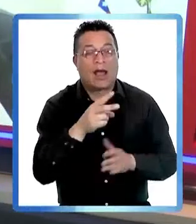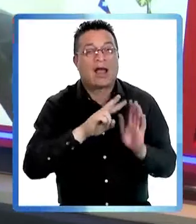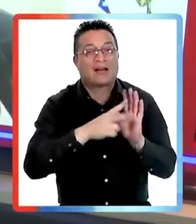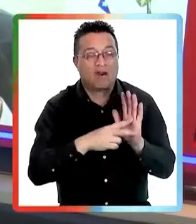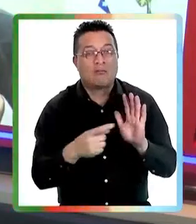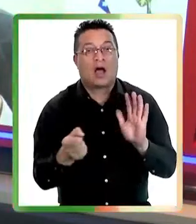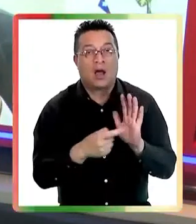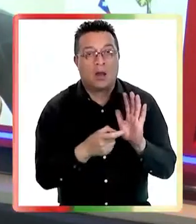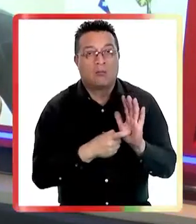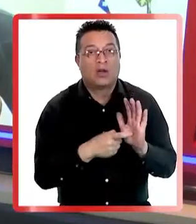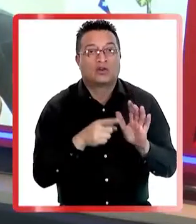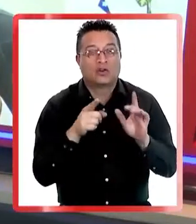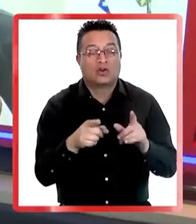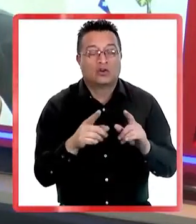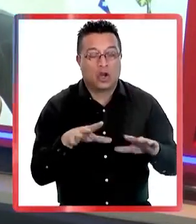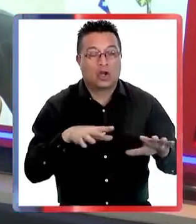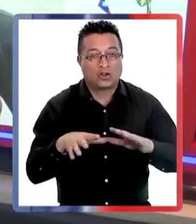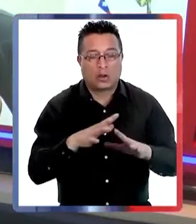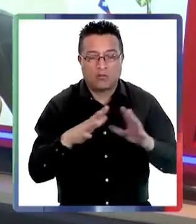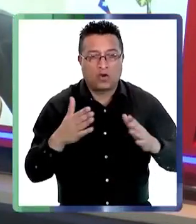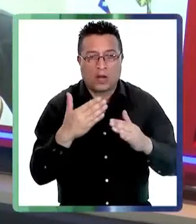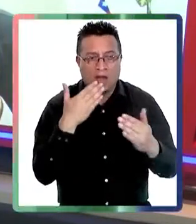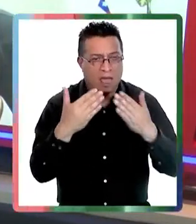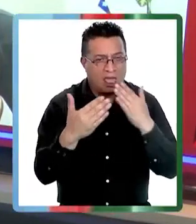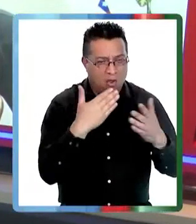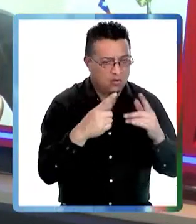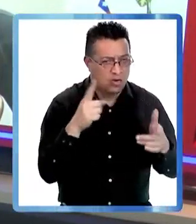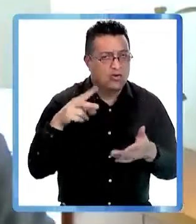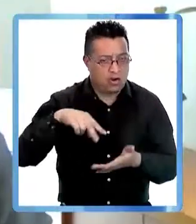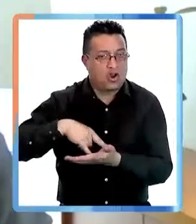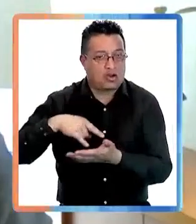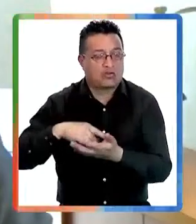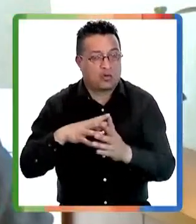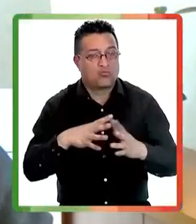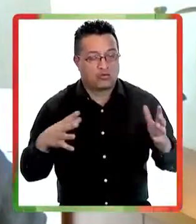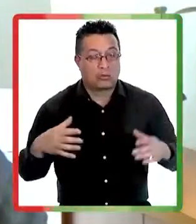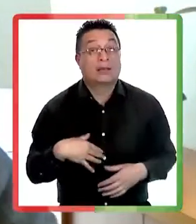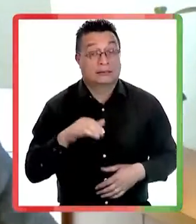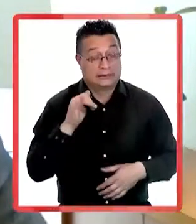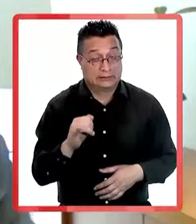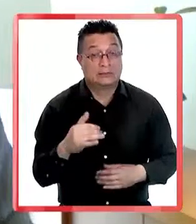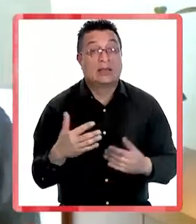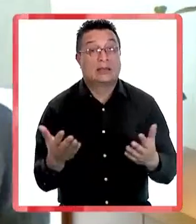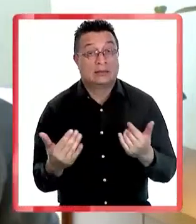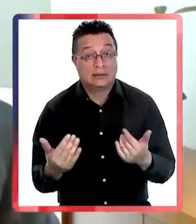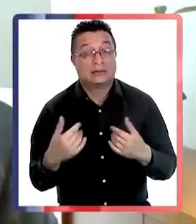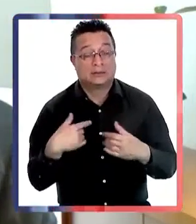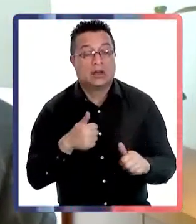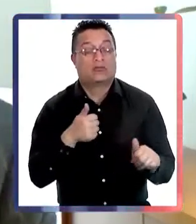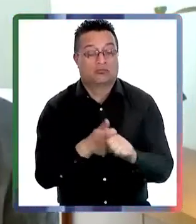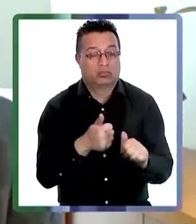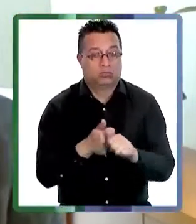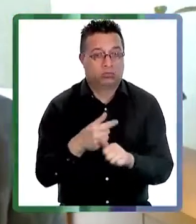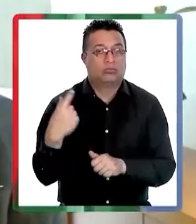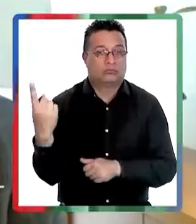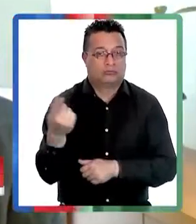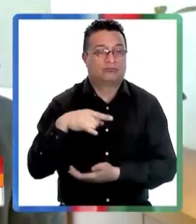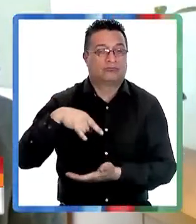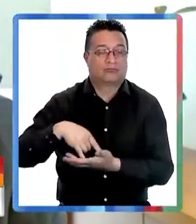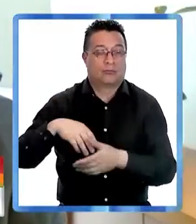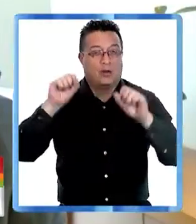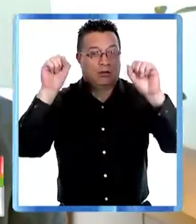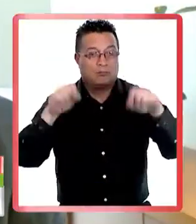una reforma tributaria, que también va a ser un asunto de mucha discusión en el Congreso. Efectivamente, se requiere primero el concurso del Parlamento